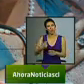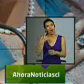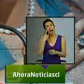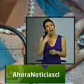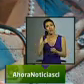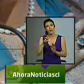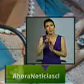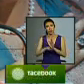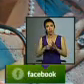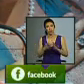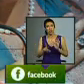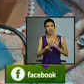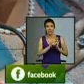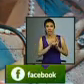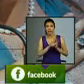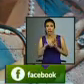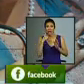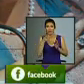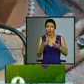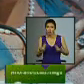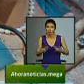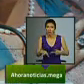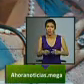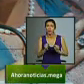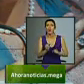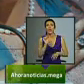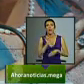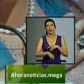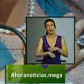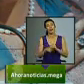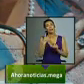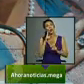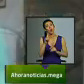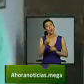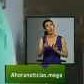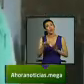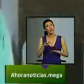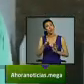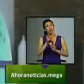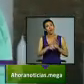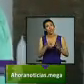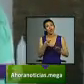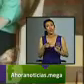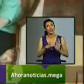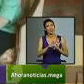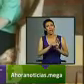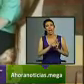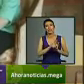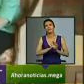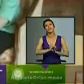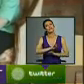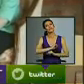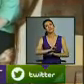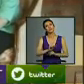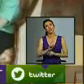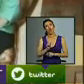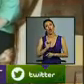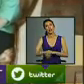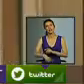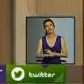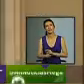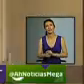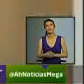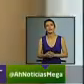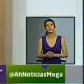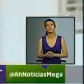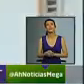aprobarse en la actual administración. Aún así, uno emblemático ya fue rechazado. Michelle Bachelet, día 2 como presidente